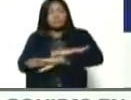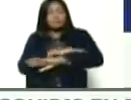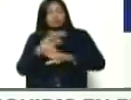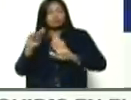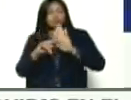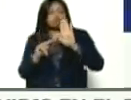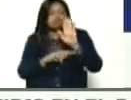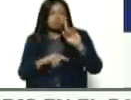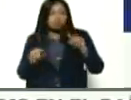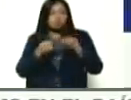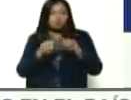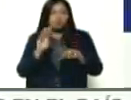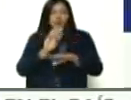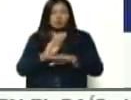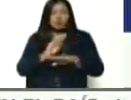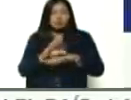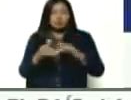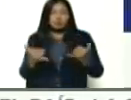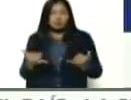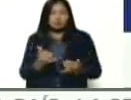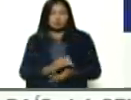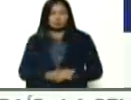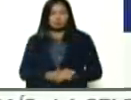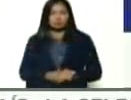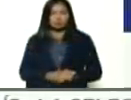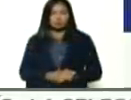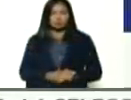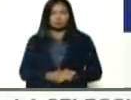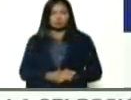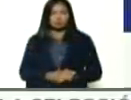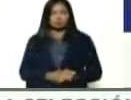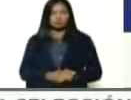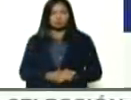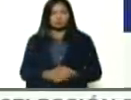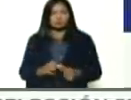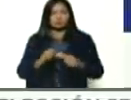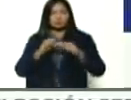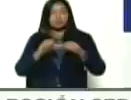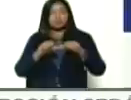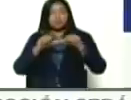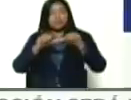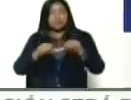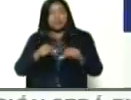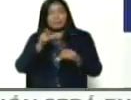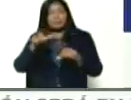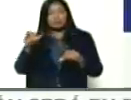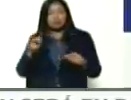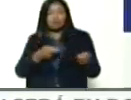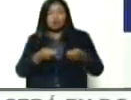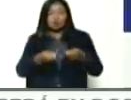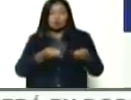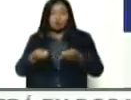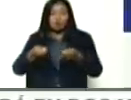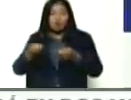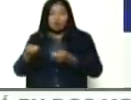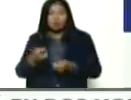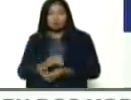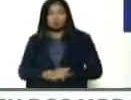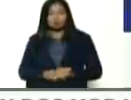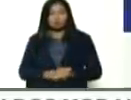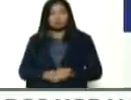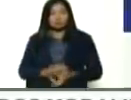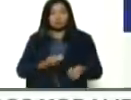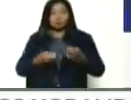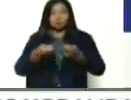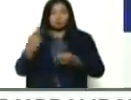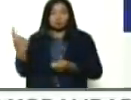medidas de prevención mantener los casos controlados el control